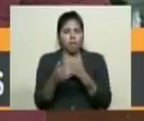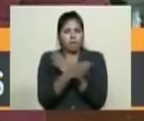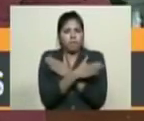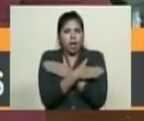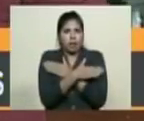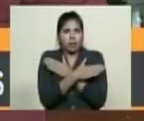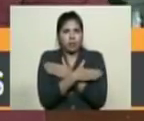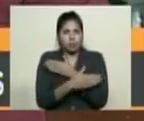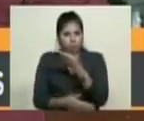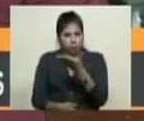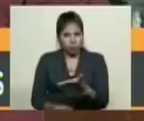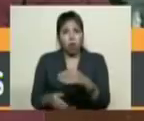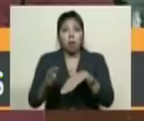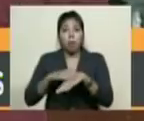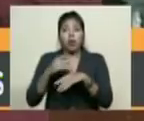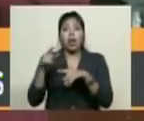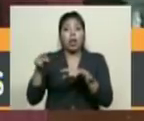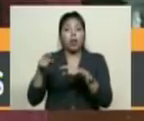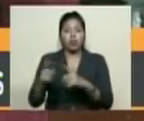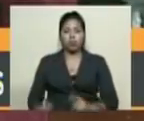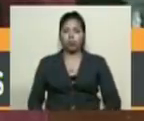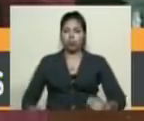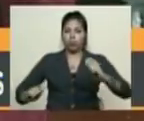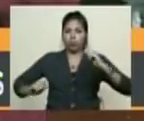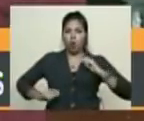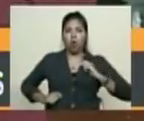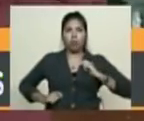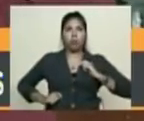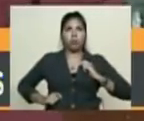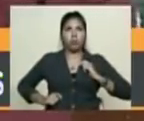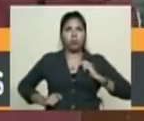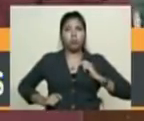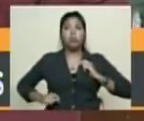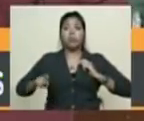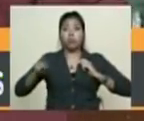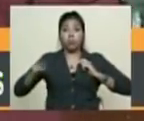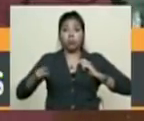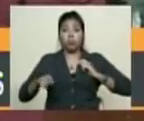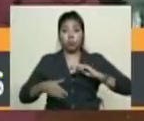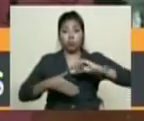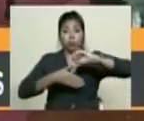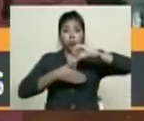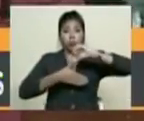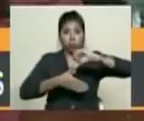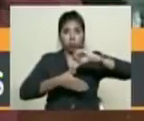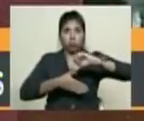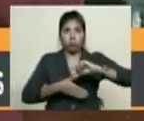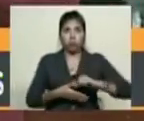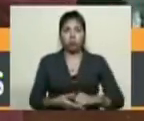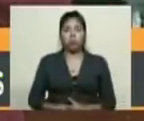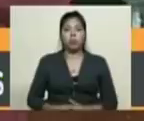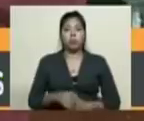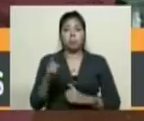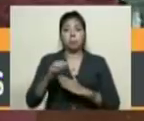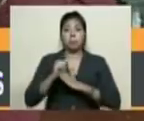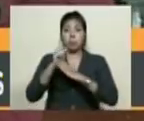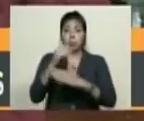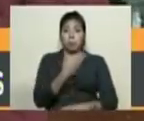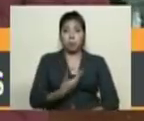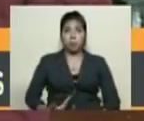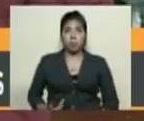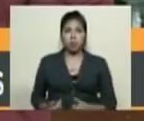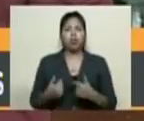ha asumido la presidencia, las riendas de nuestra Unión de Naciones Suramericanas, UNASUR. Y estoy seguro total